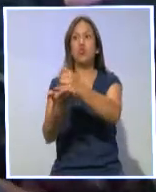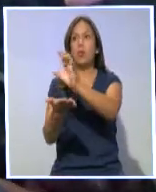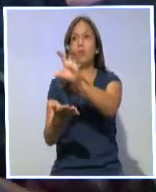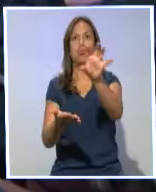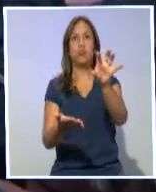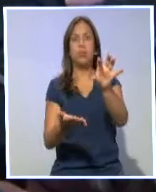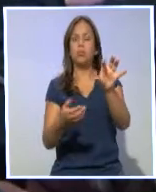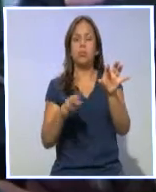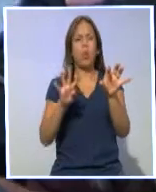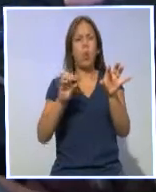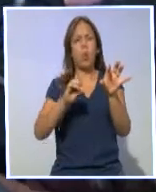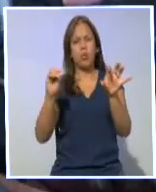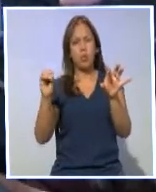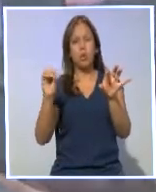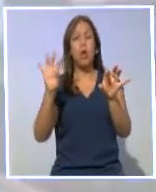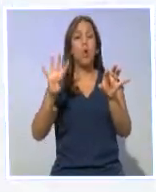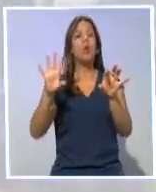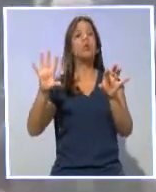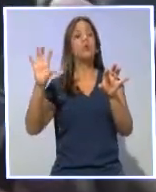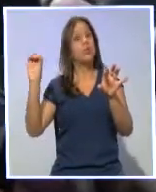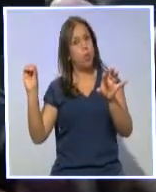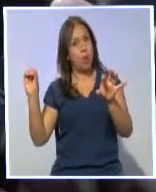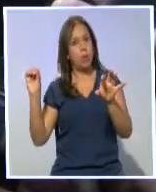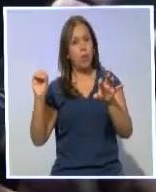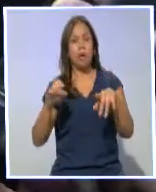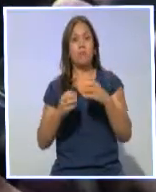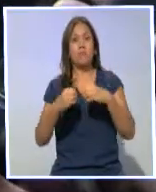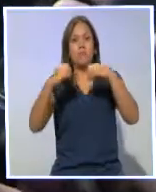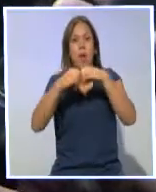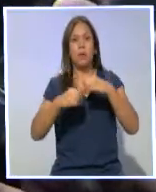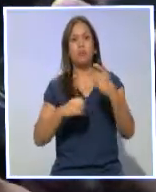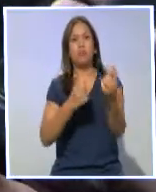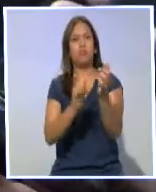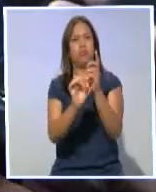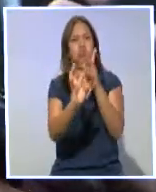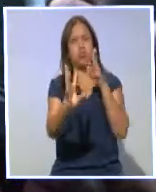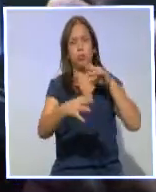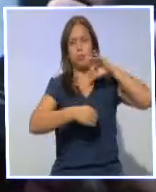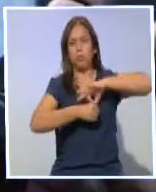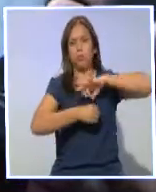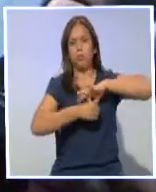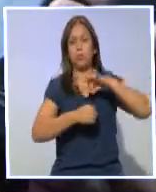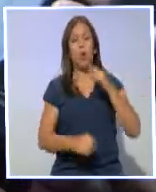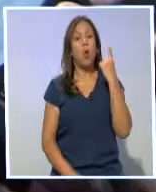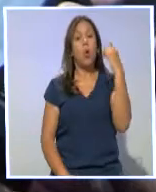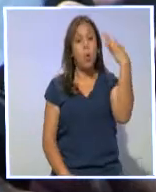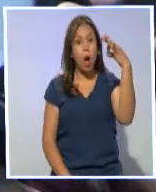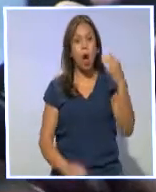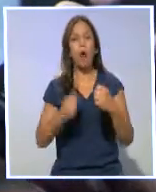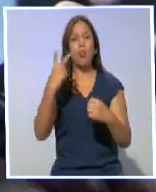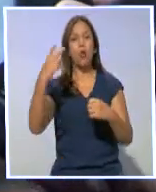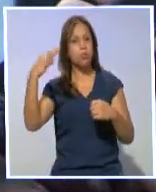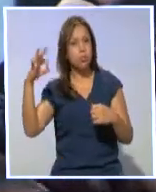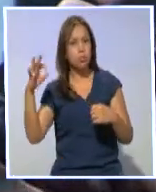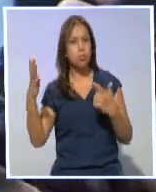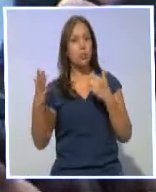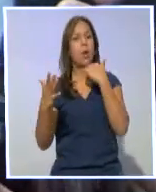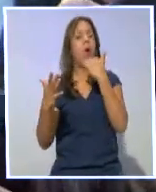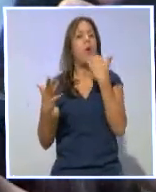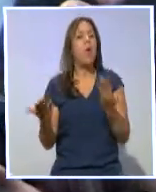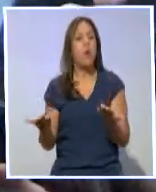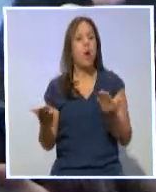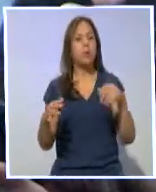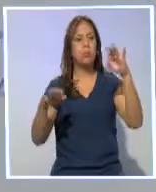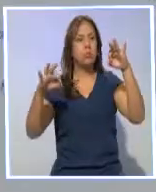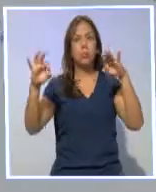sino 400 o 450 por junta. Se podría analizar si se hace una sola papeleta, si se hacen dos papeletas, una de preguntas de plebiscito, otras de